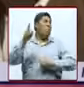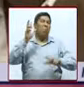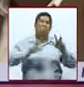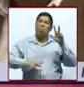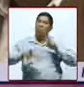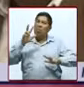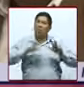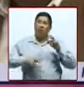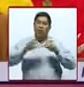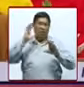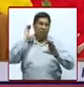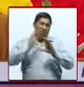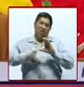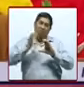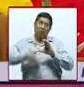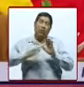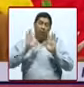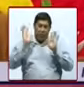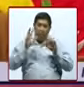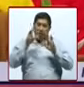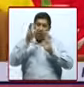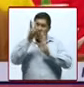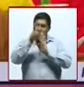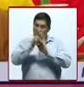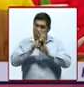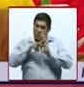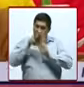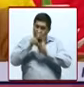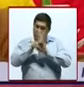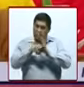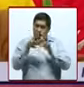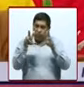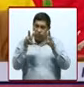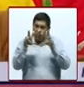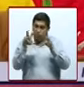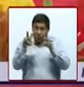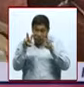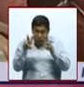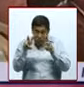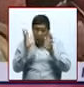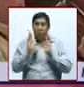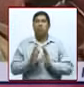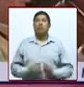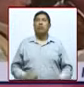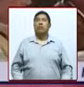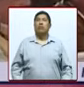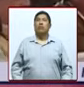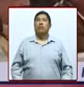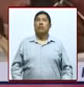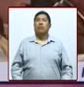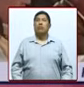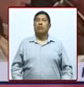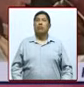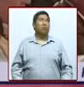relación a eso, tergiversando. Por suerte están los videos, ustedes son testigos de lo que ha pasado. ¿No recibes respaldo?